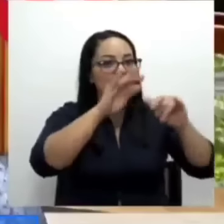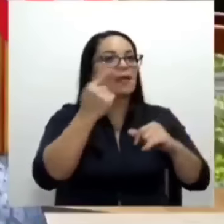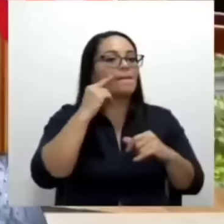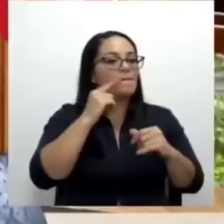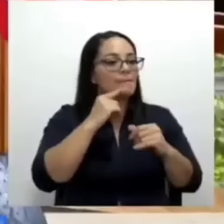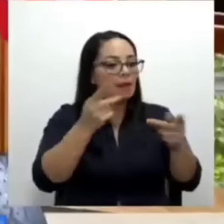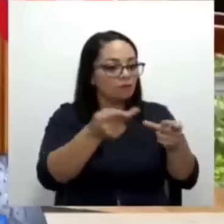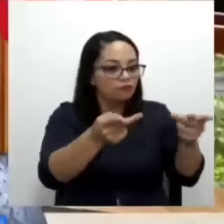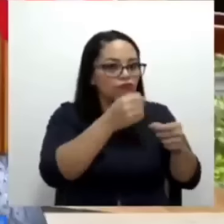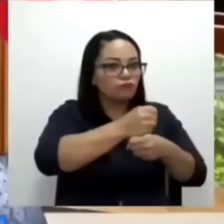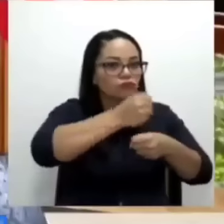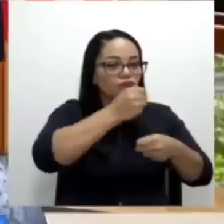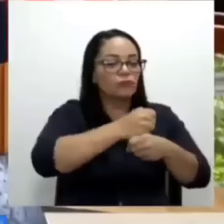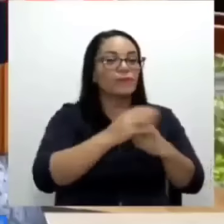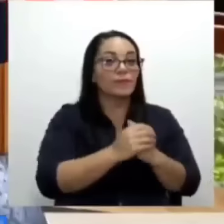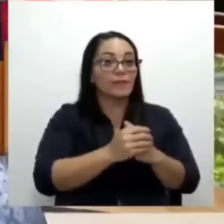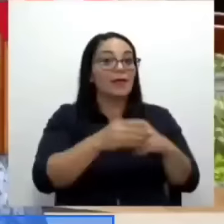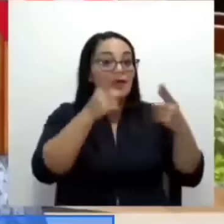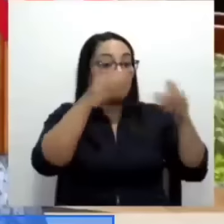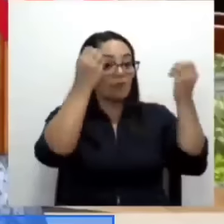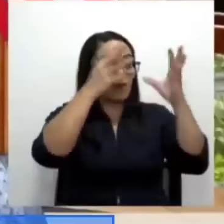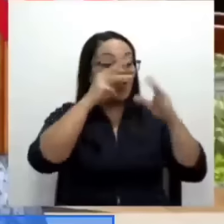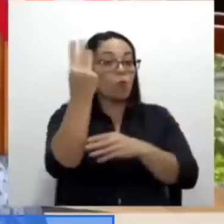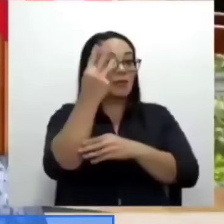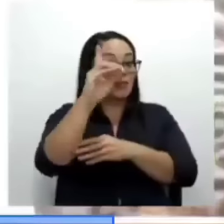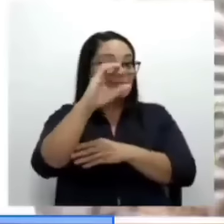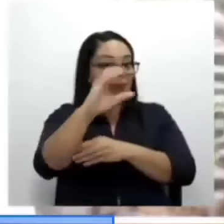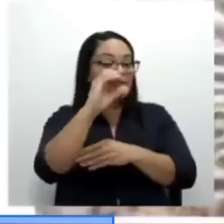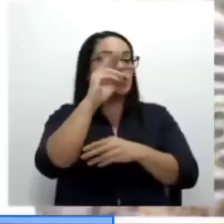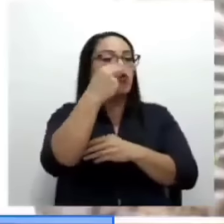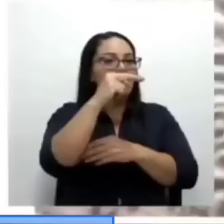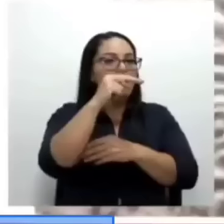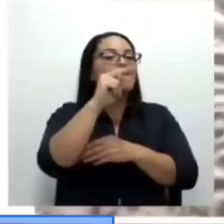Laboral. Fue anunciado en Washington, D.C. en noviembre pasado